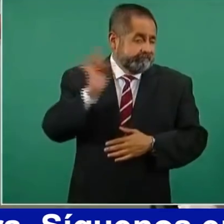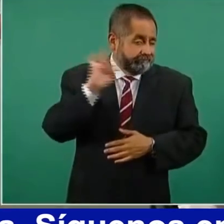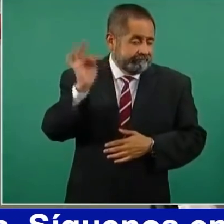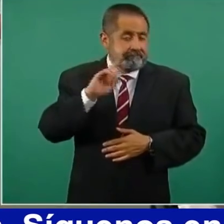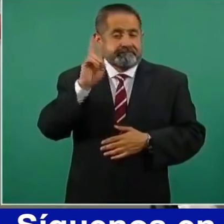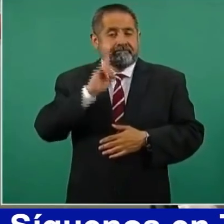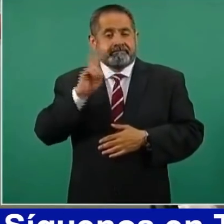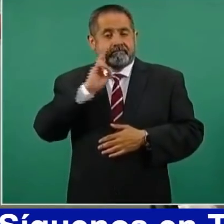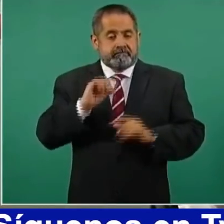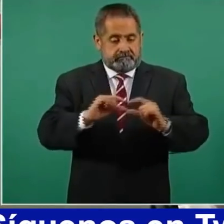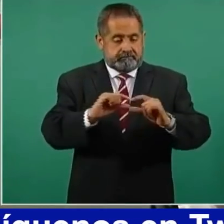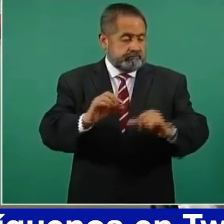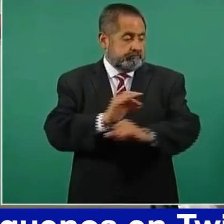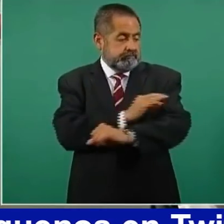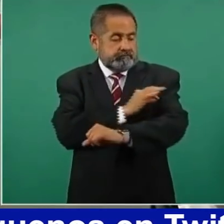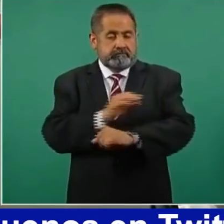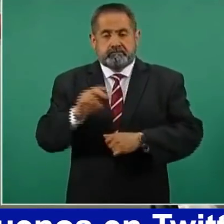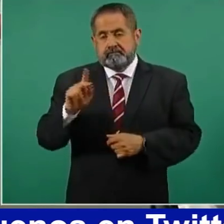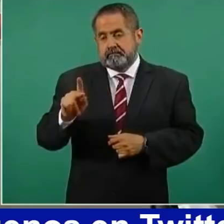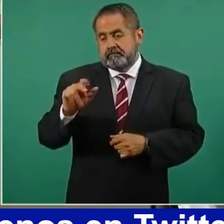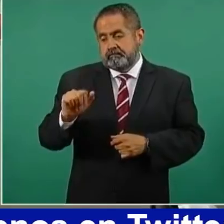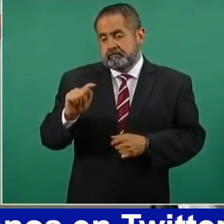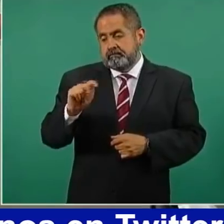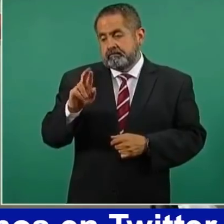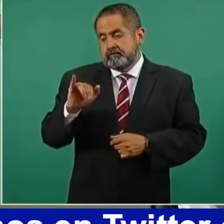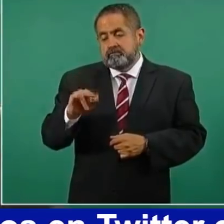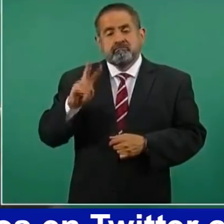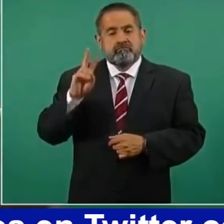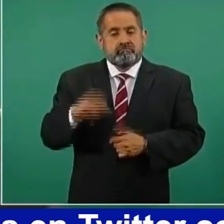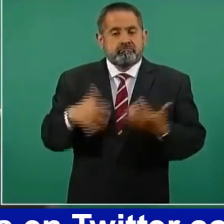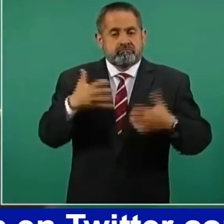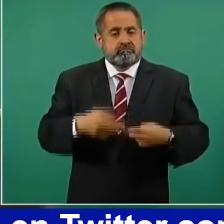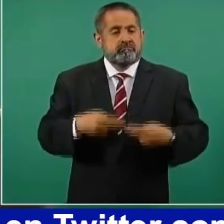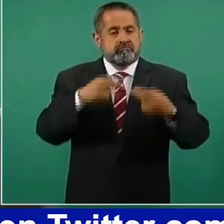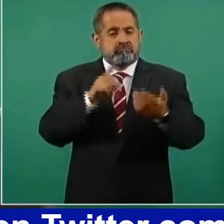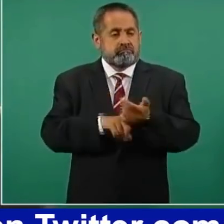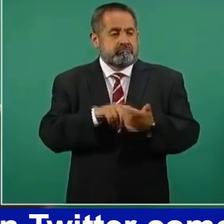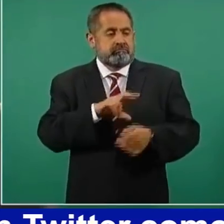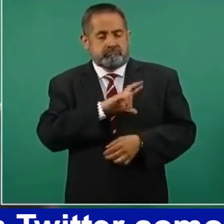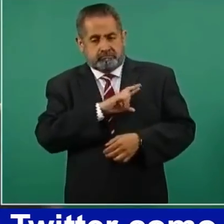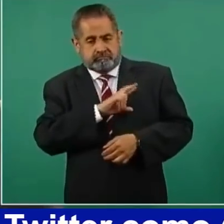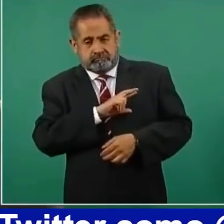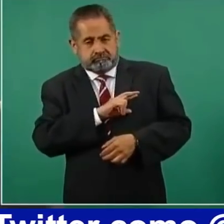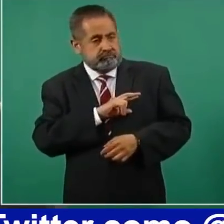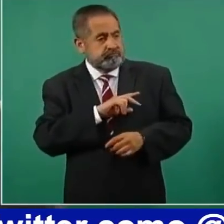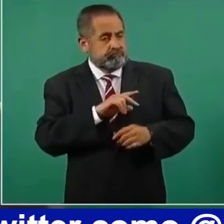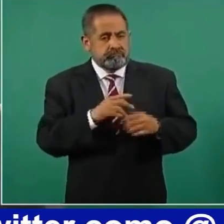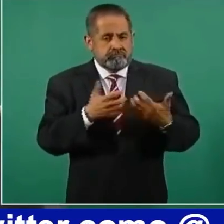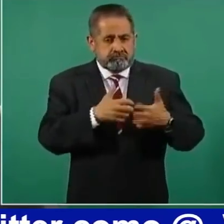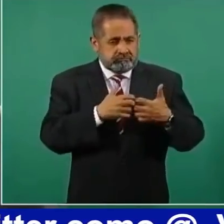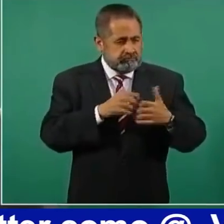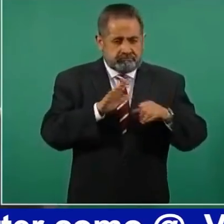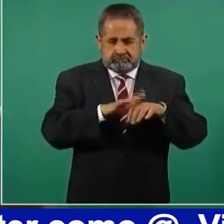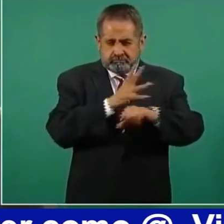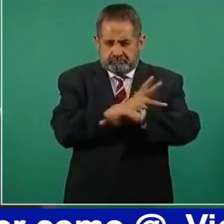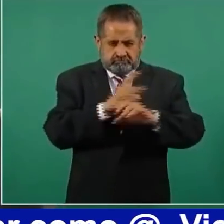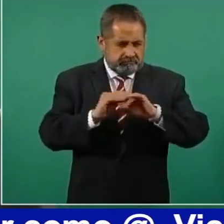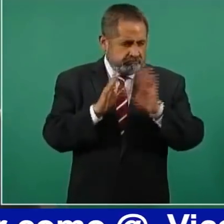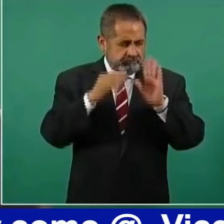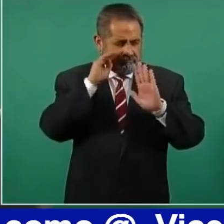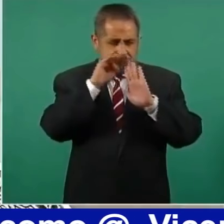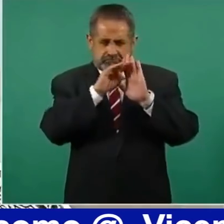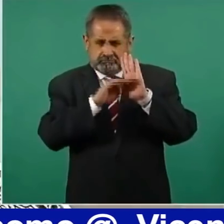con la vacuna Patria, inicialmente fabricada por una empresa privada, en un esquema muy transparente y